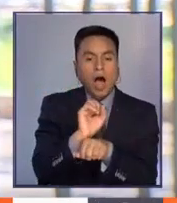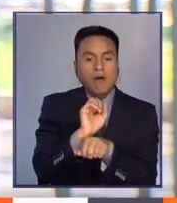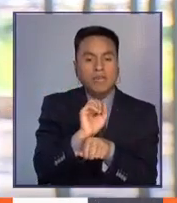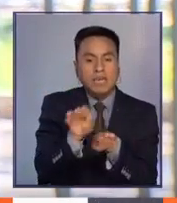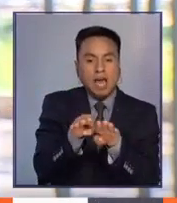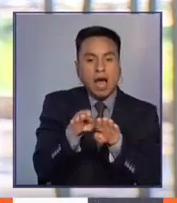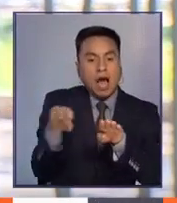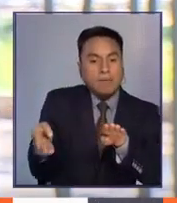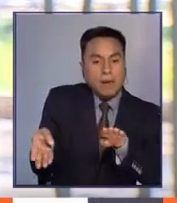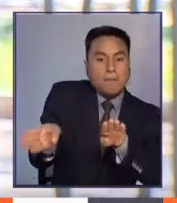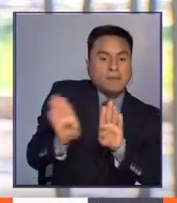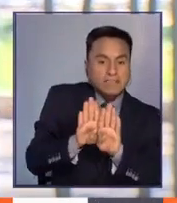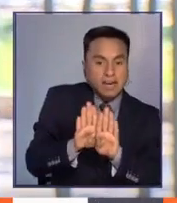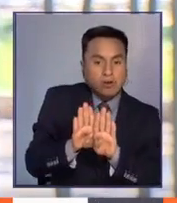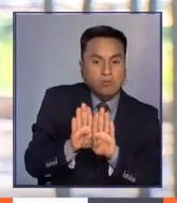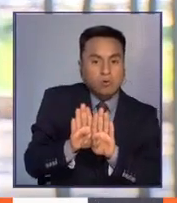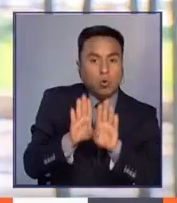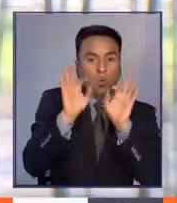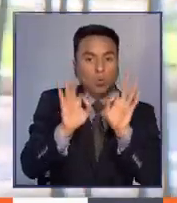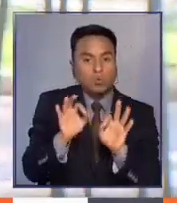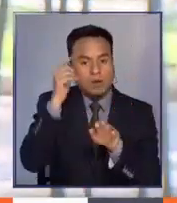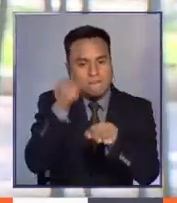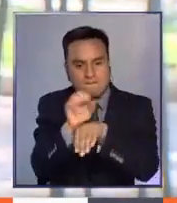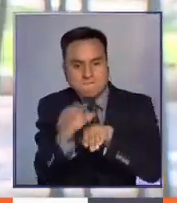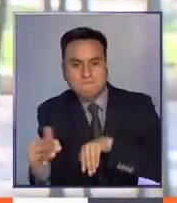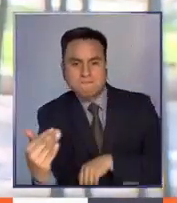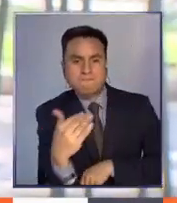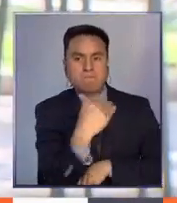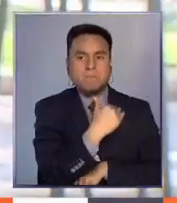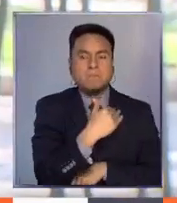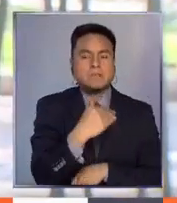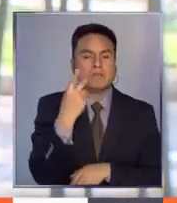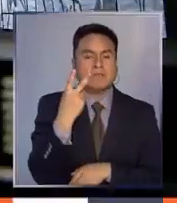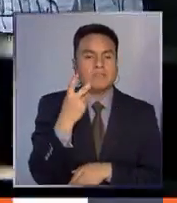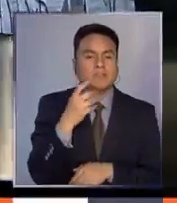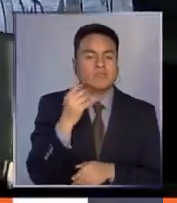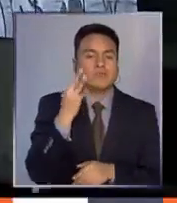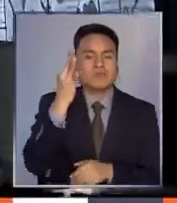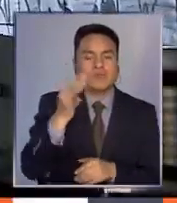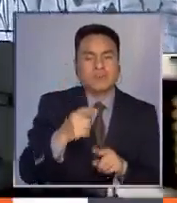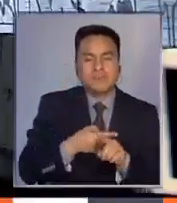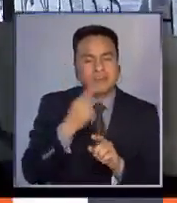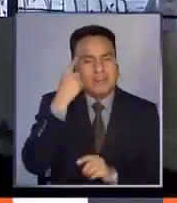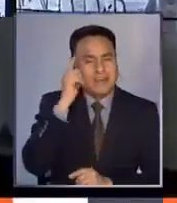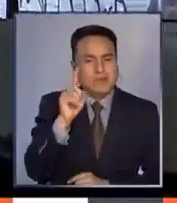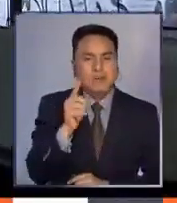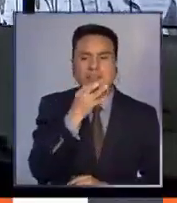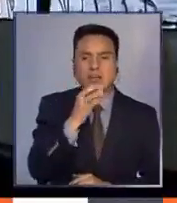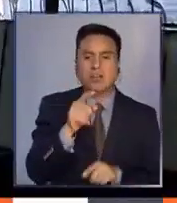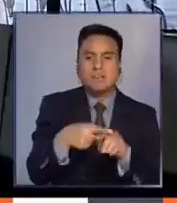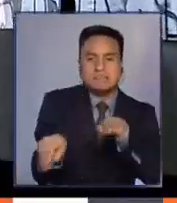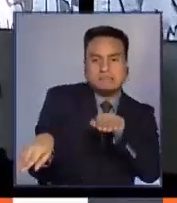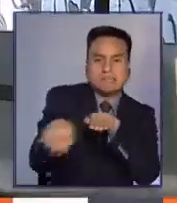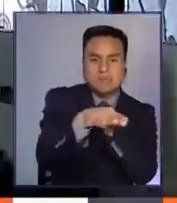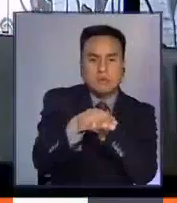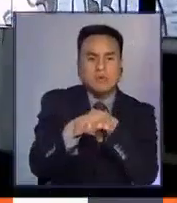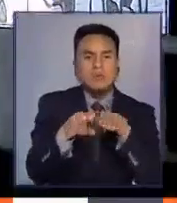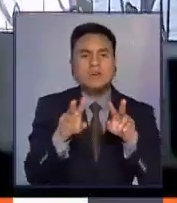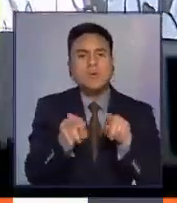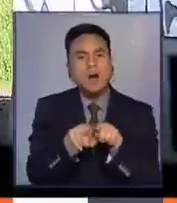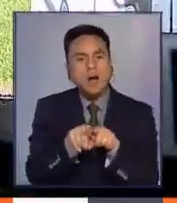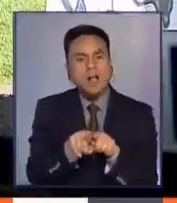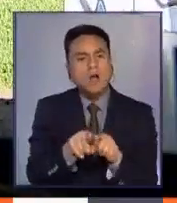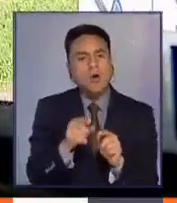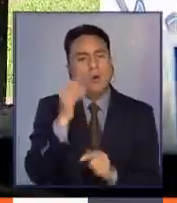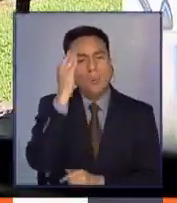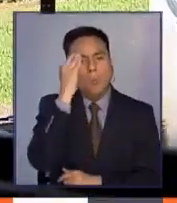cierro y ahí se me ocurrió retroceder, que no la contamos dos veces. Un nuevo caso de encerrona, situación que no sería poco